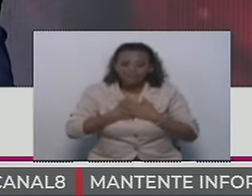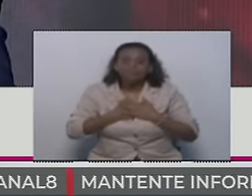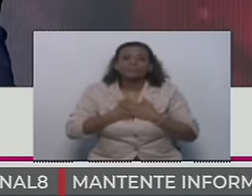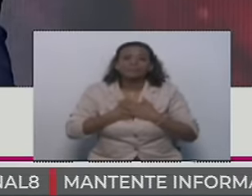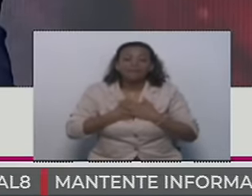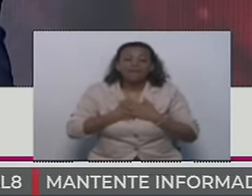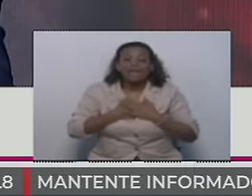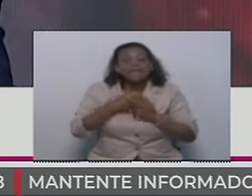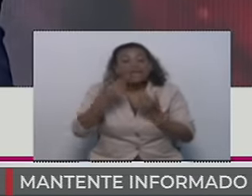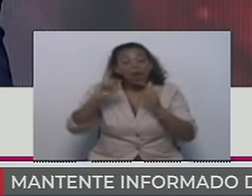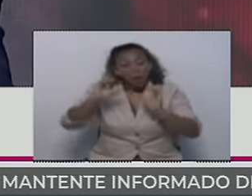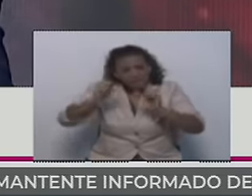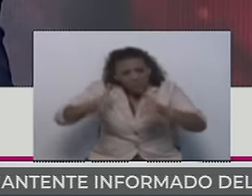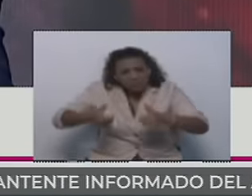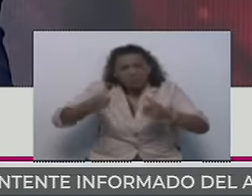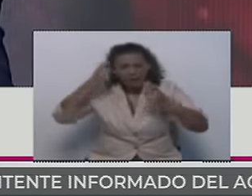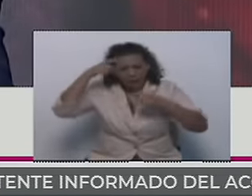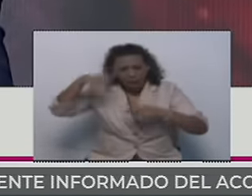que lo cultivamos.